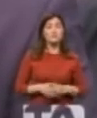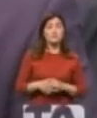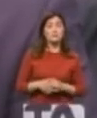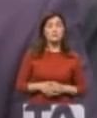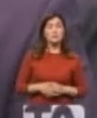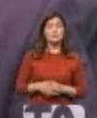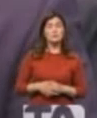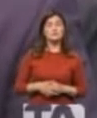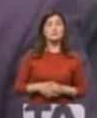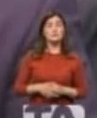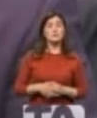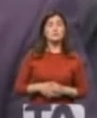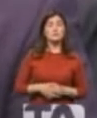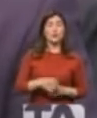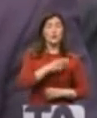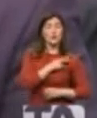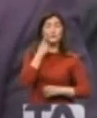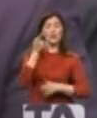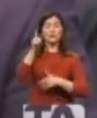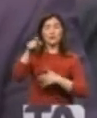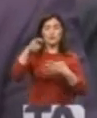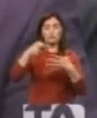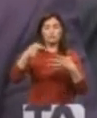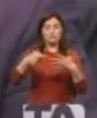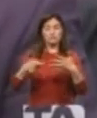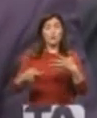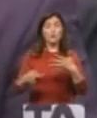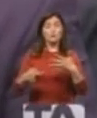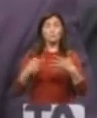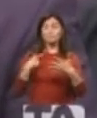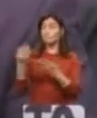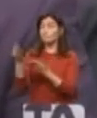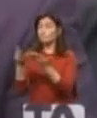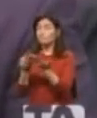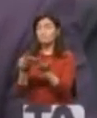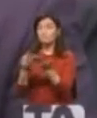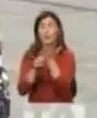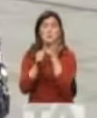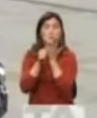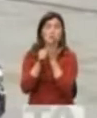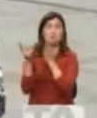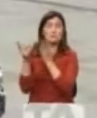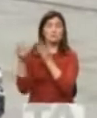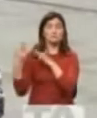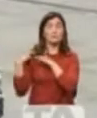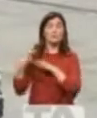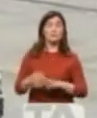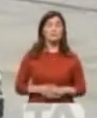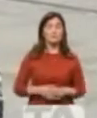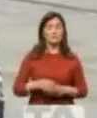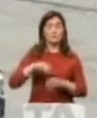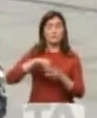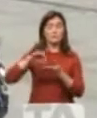a ubicar las necesidades y se van a cruzar con las fuentes de financiamiento que va a ubicar el ministerio. Esto mientras aquí en la